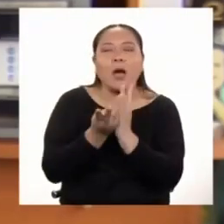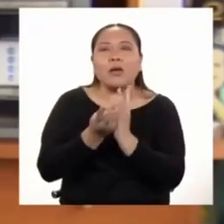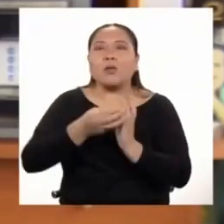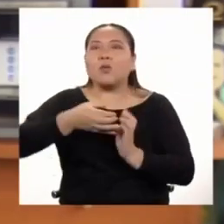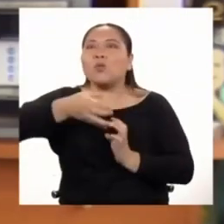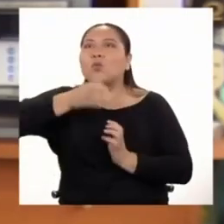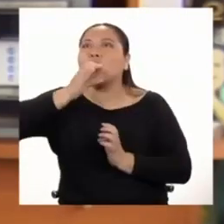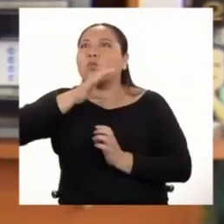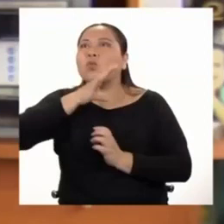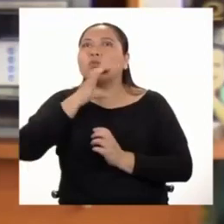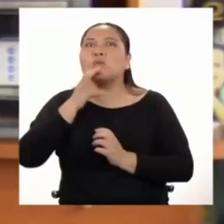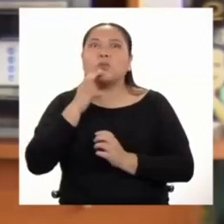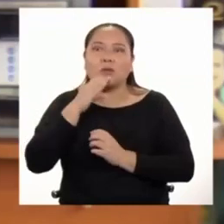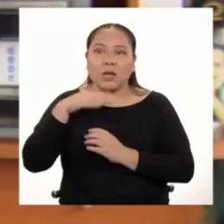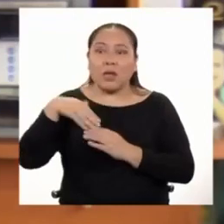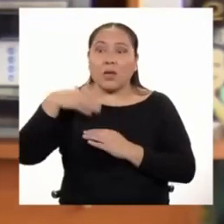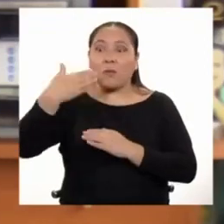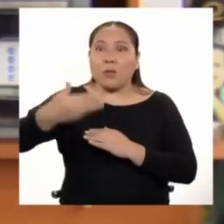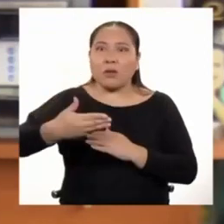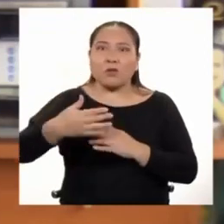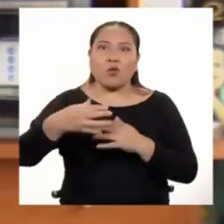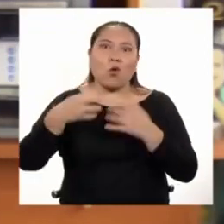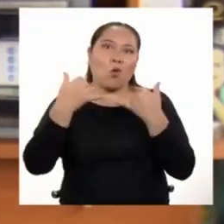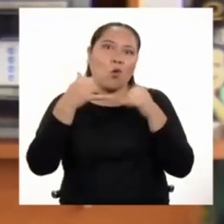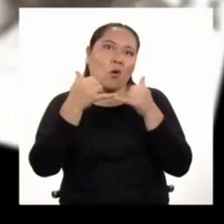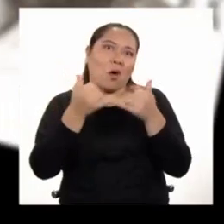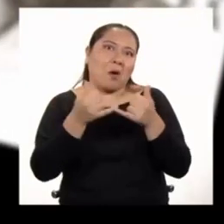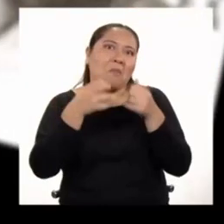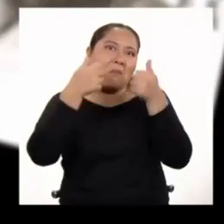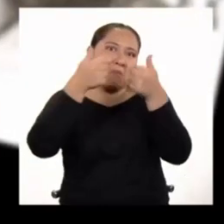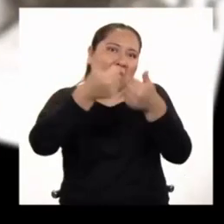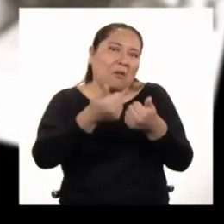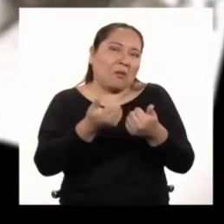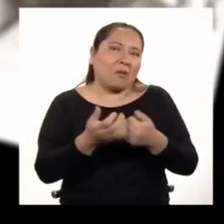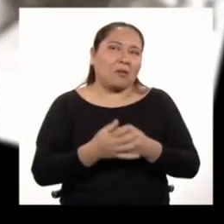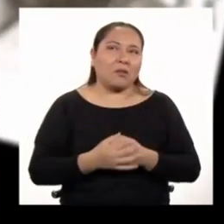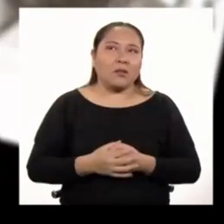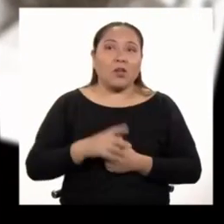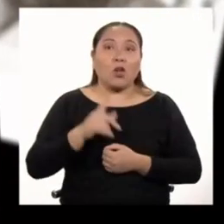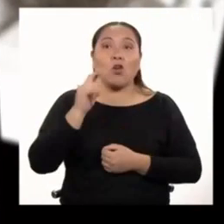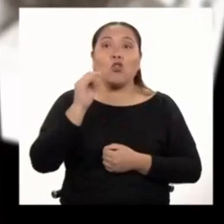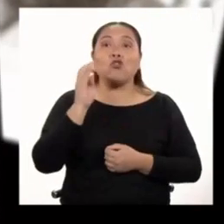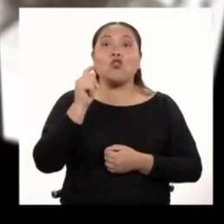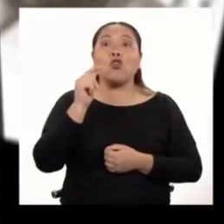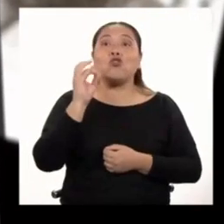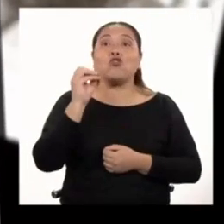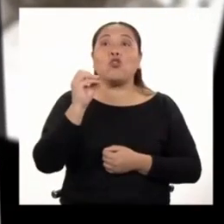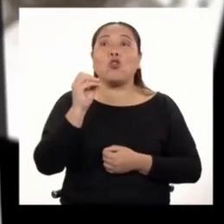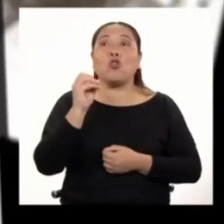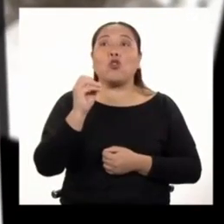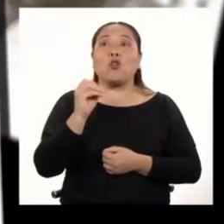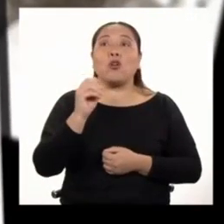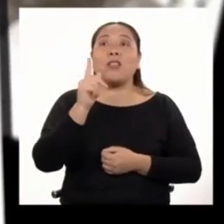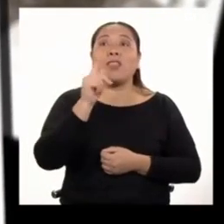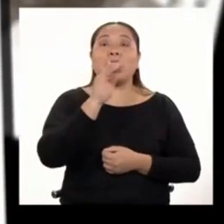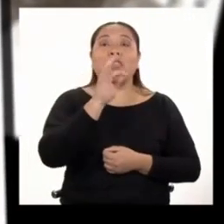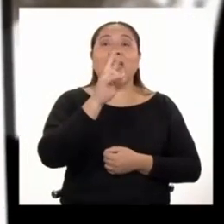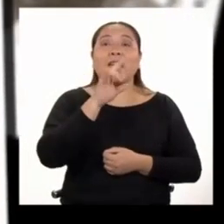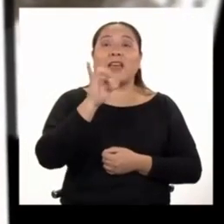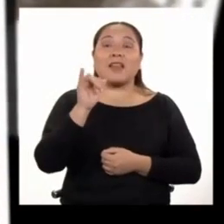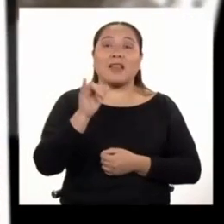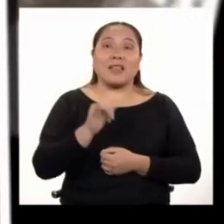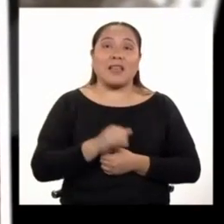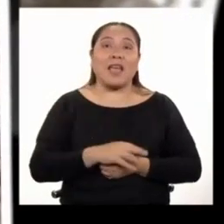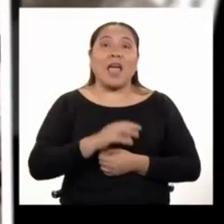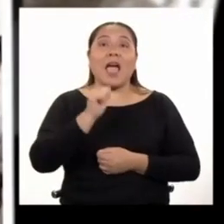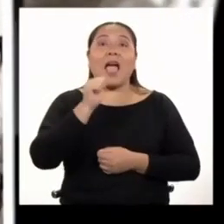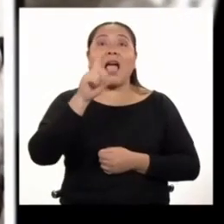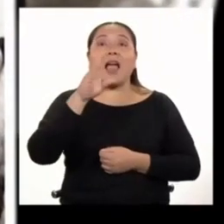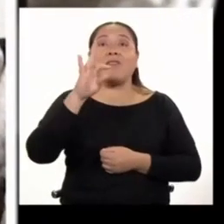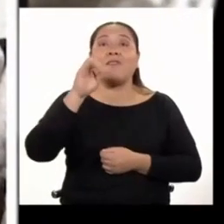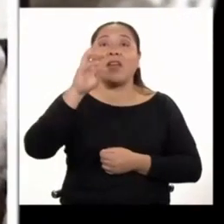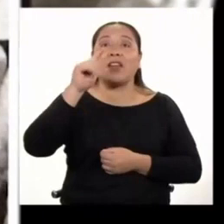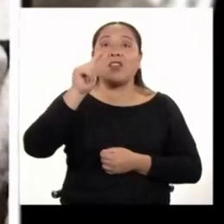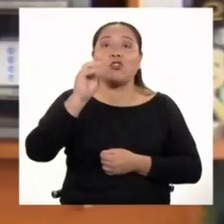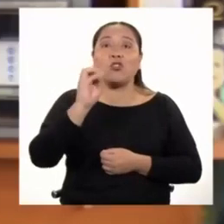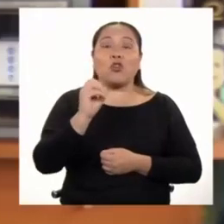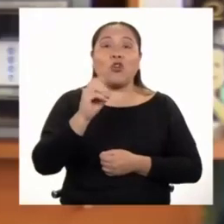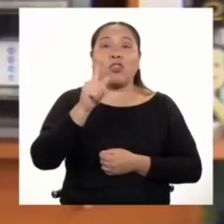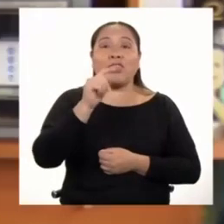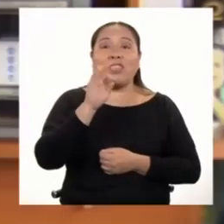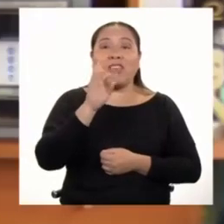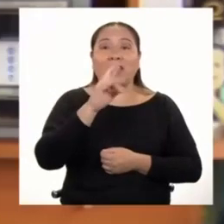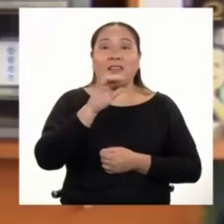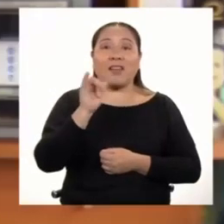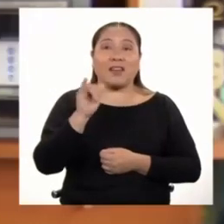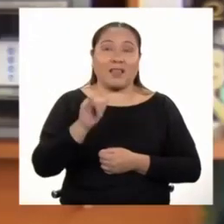al día siguiente jugaba como los buenos. Toto Terry Miraflorino, ¿no? Alberto Terry, Arias Schreiber nada menos,